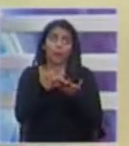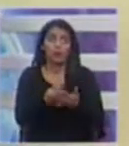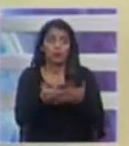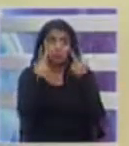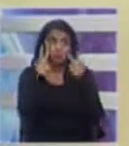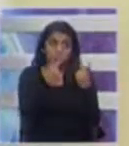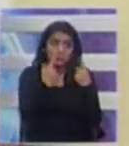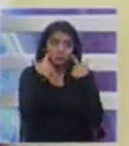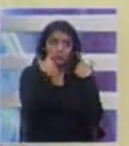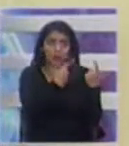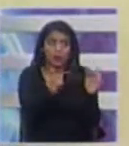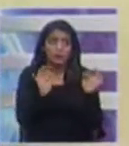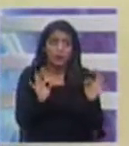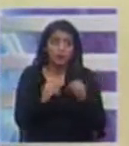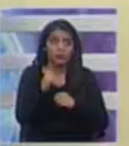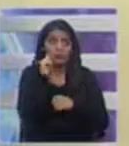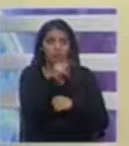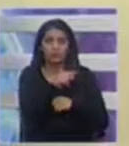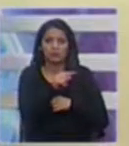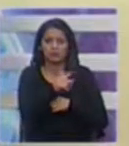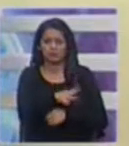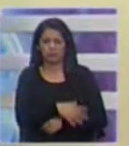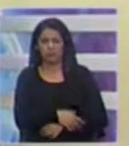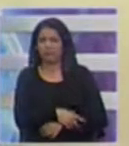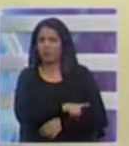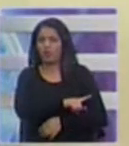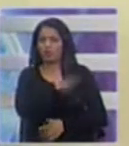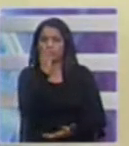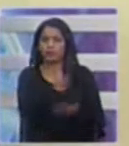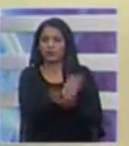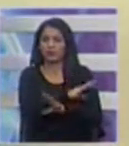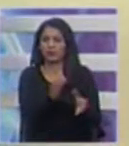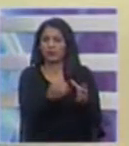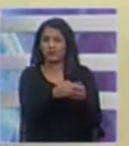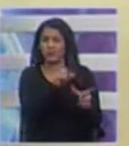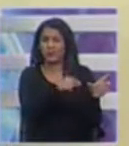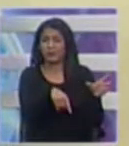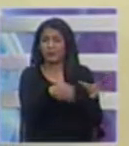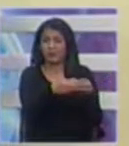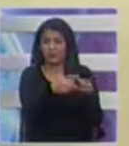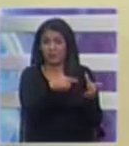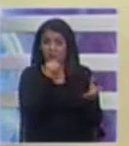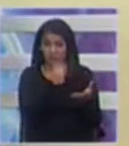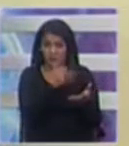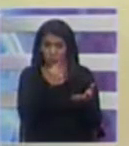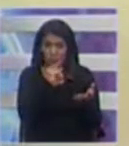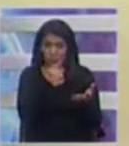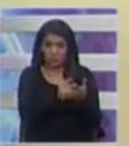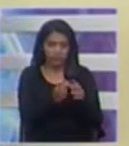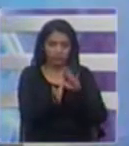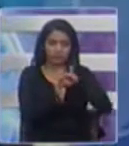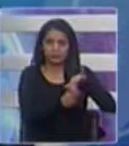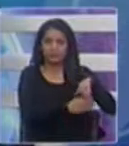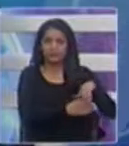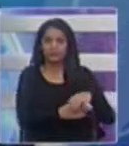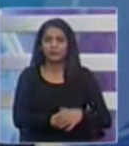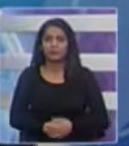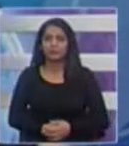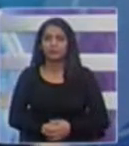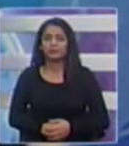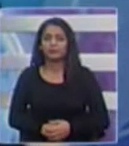ni garantías constitucionales con el fin de que se nombren las nuevas autoridades de control. Va a ser con una veeduría